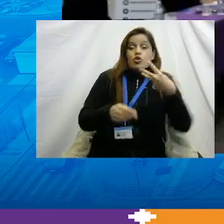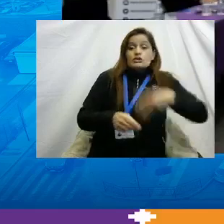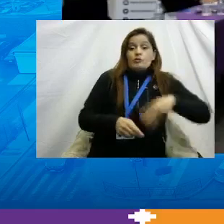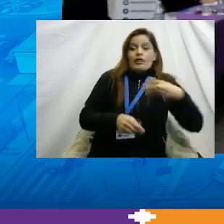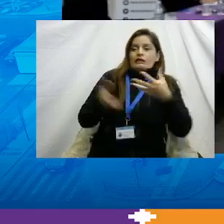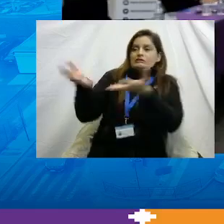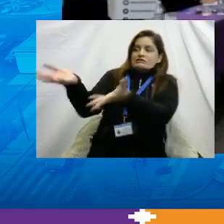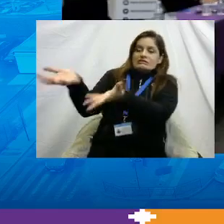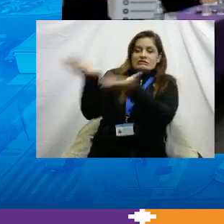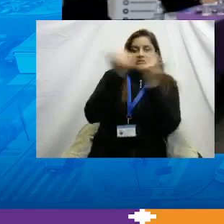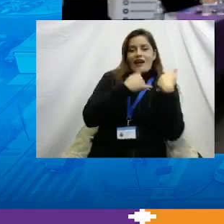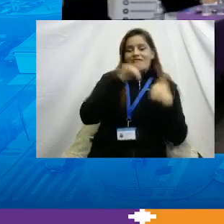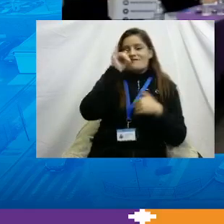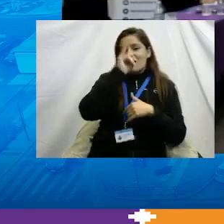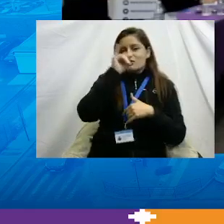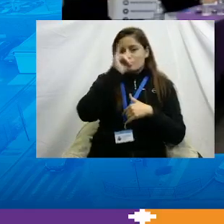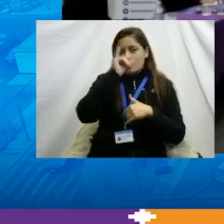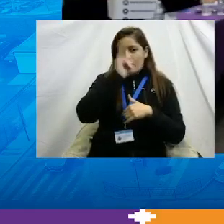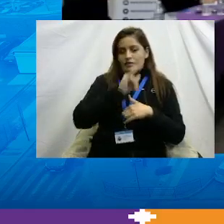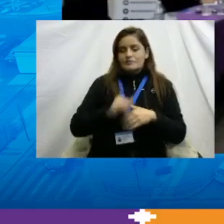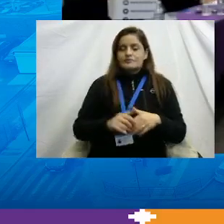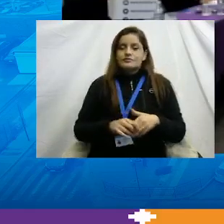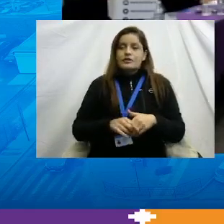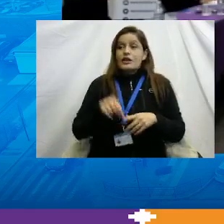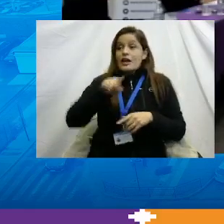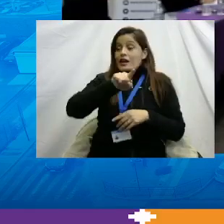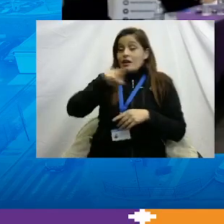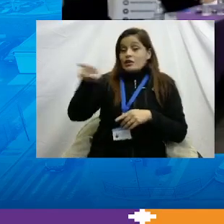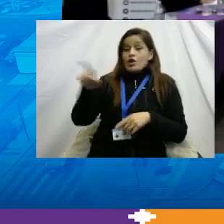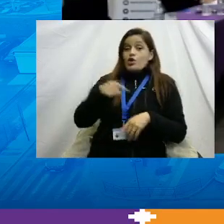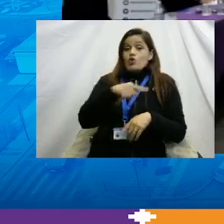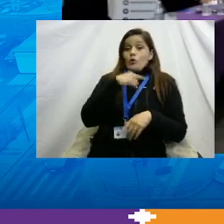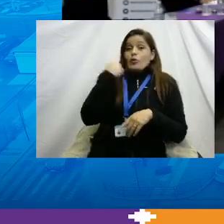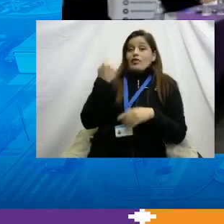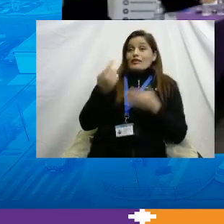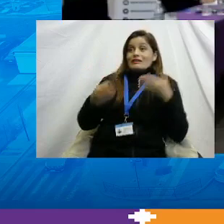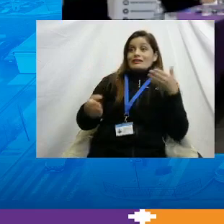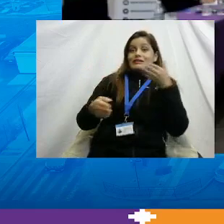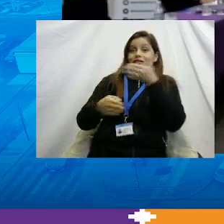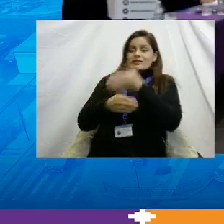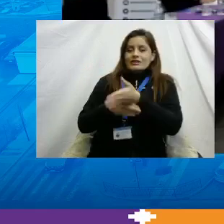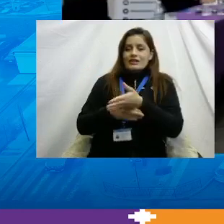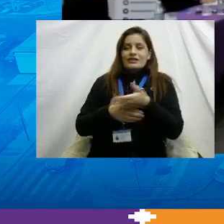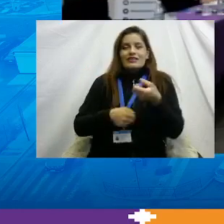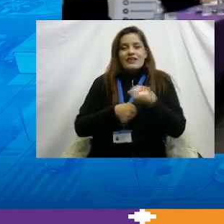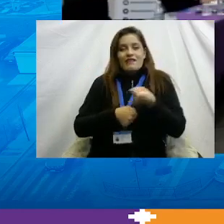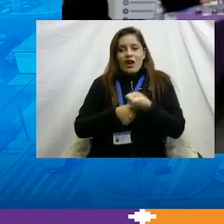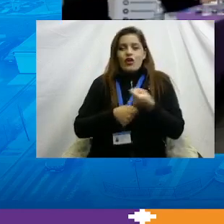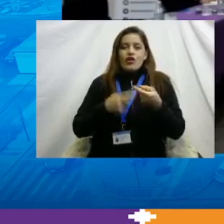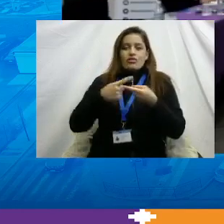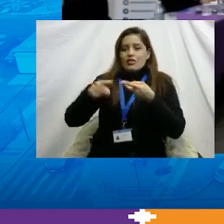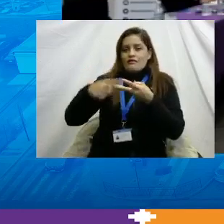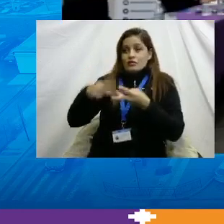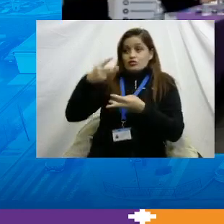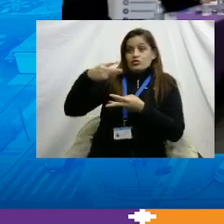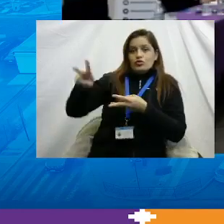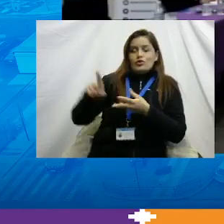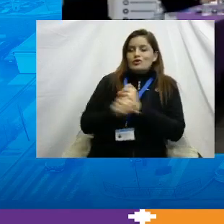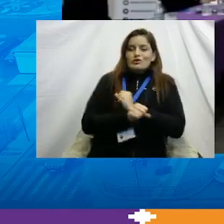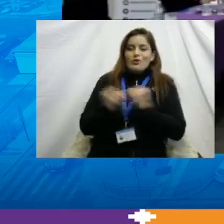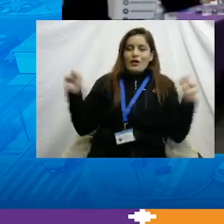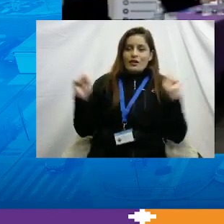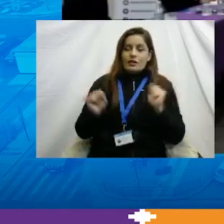lleva semanas, ellos no pueden, les impide poder volver a hacer nuevos operativos. Así que si